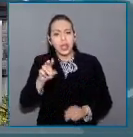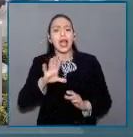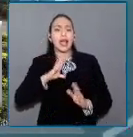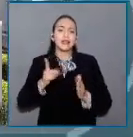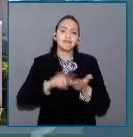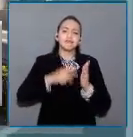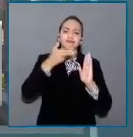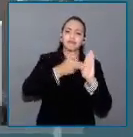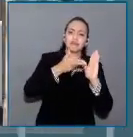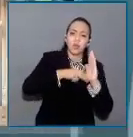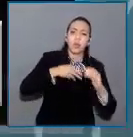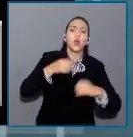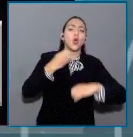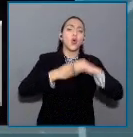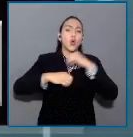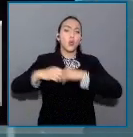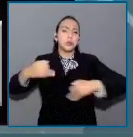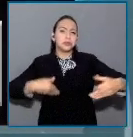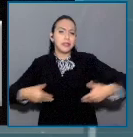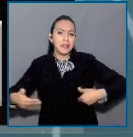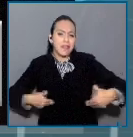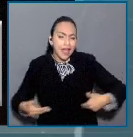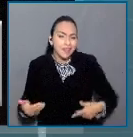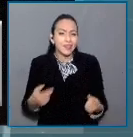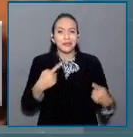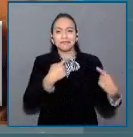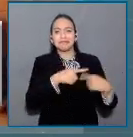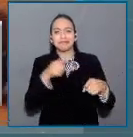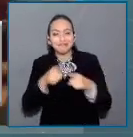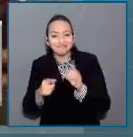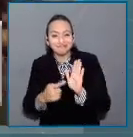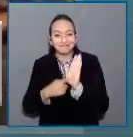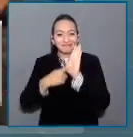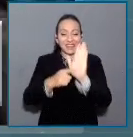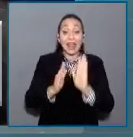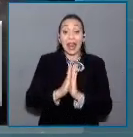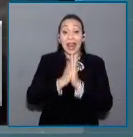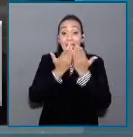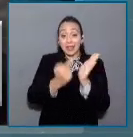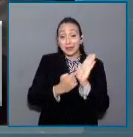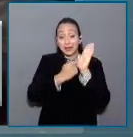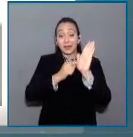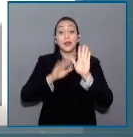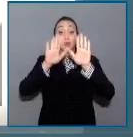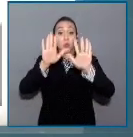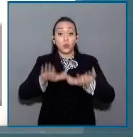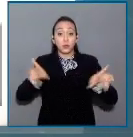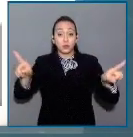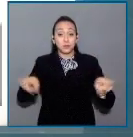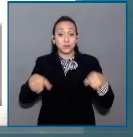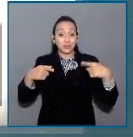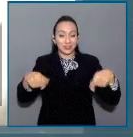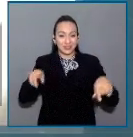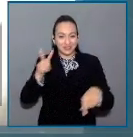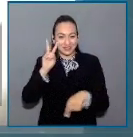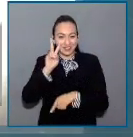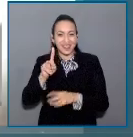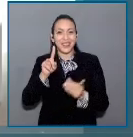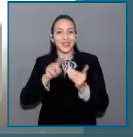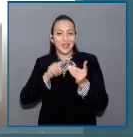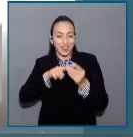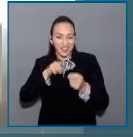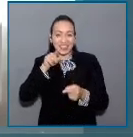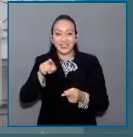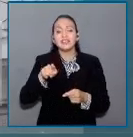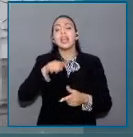teatro, visitas caracterizadas, presentaciones de libro y conciertos durante el fin de semana, en el lugar donde descansan